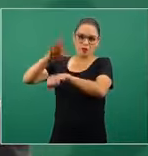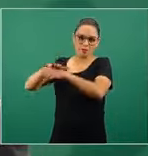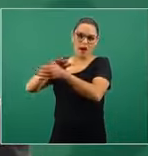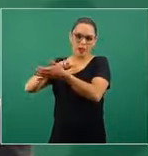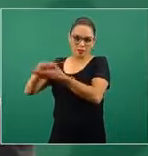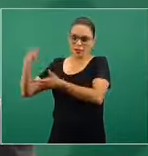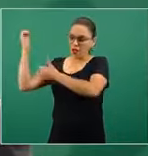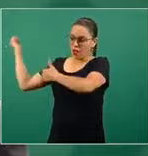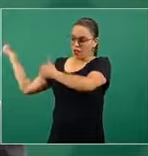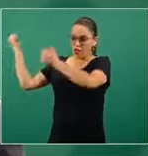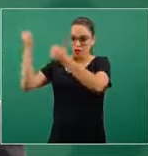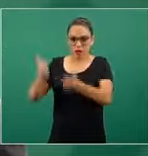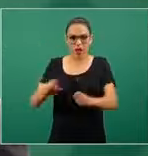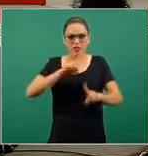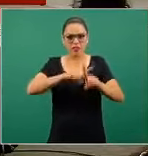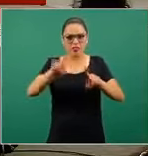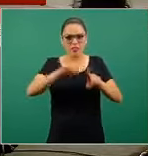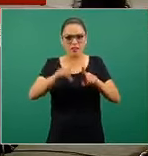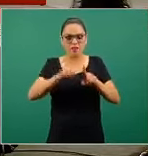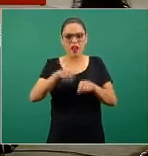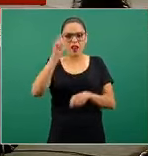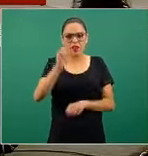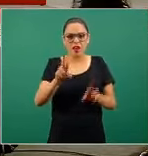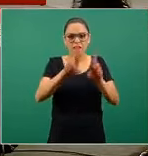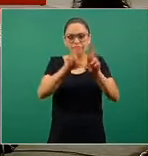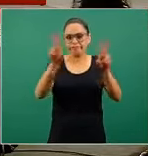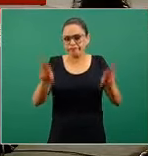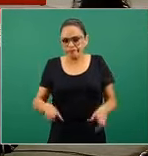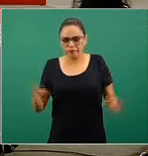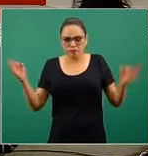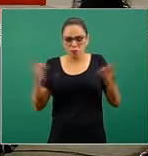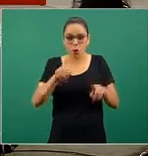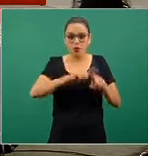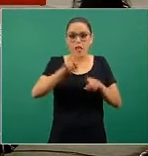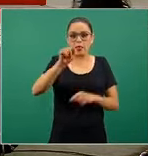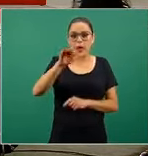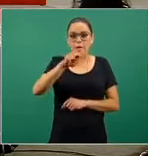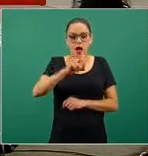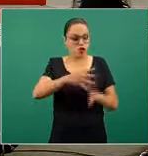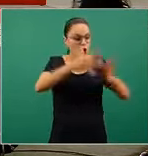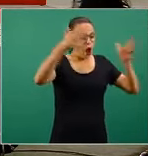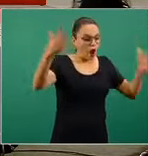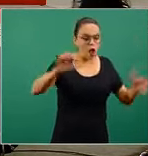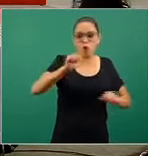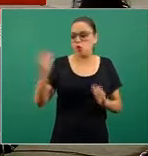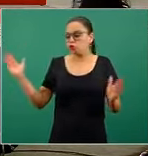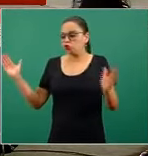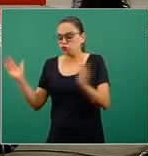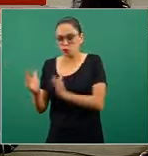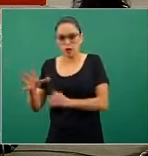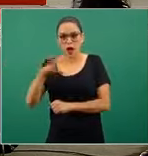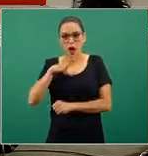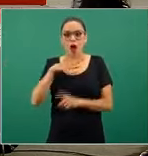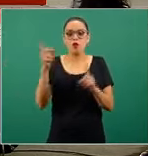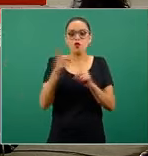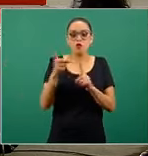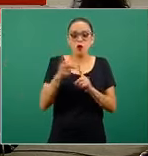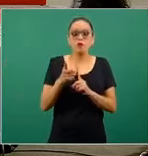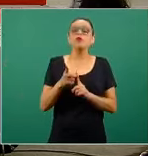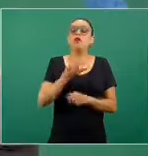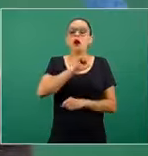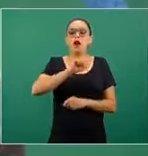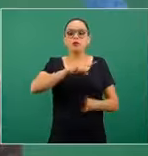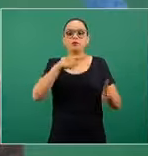los distintos refrigeradores de tamaños variables, desde grande hasta pequeño, que se tienen en las jurisdicciones